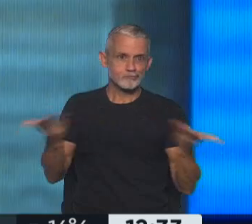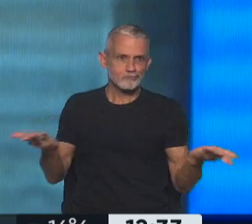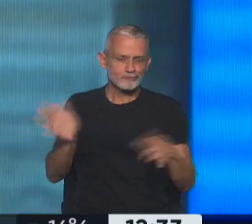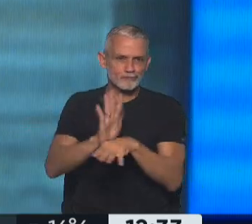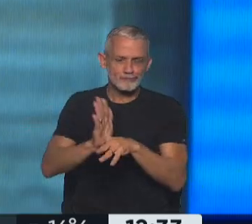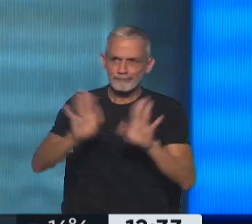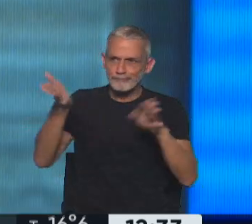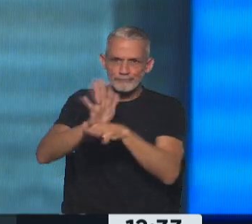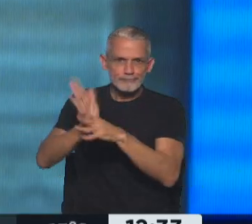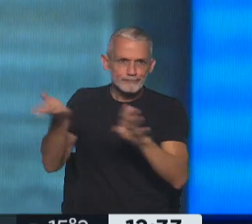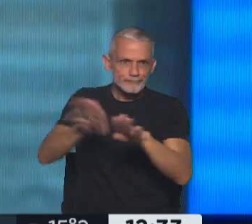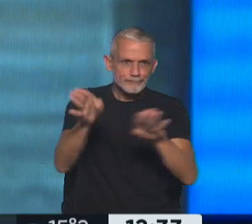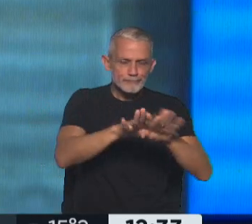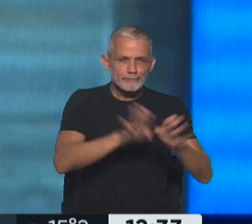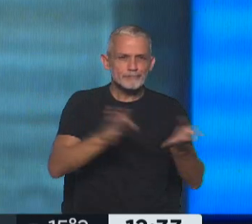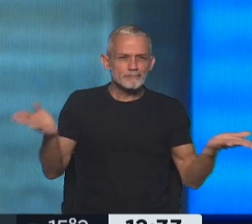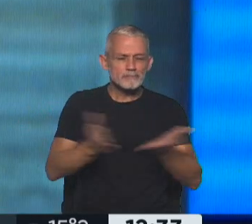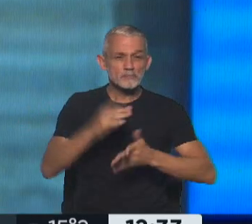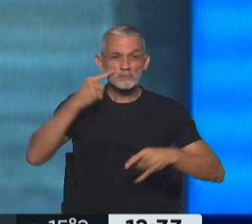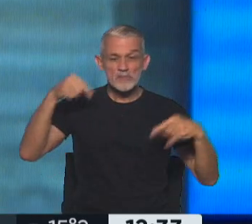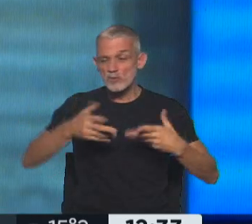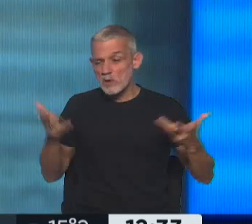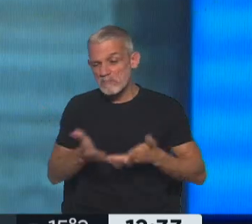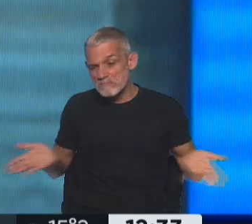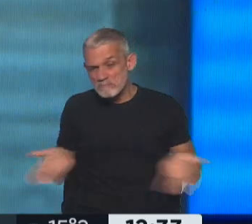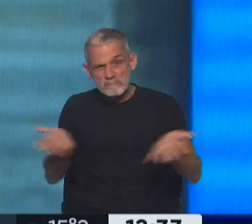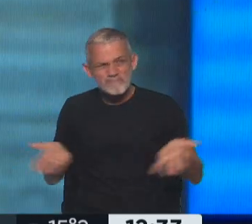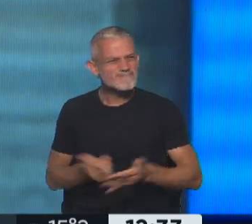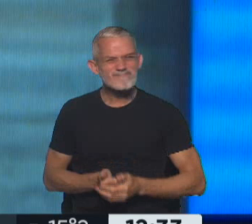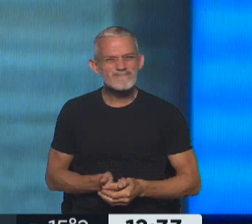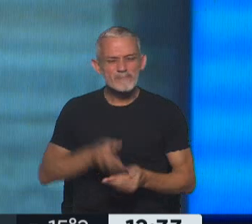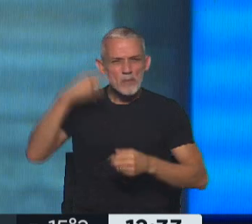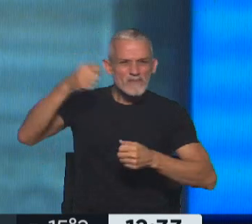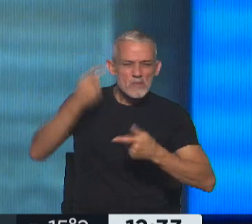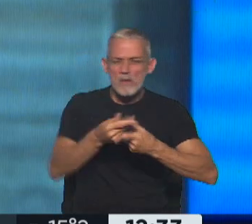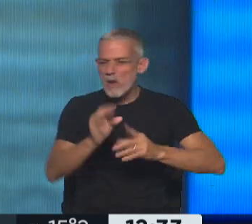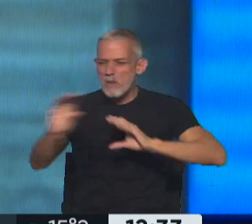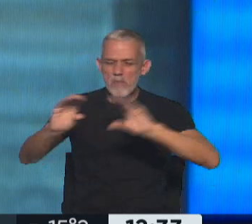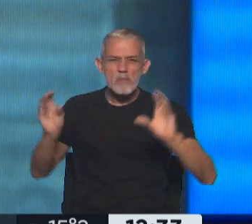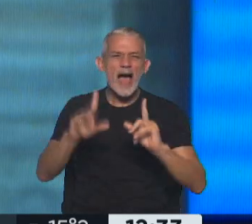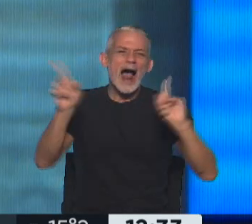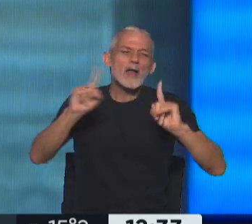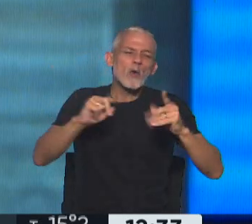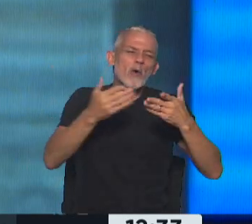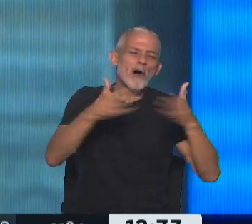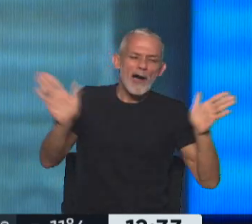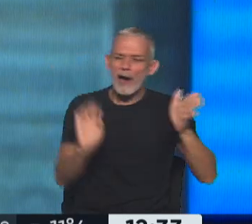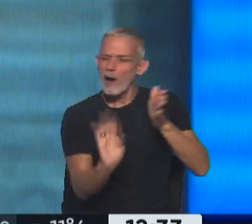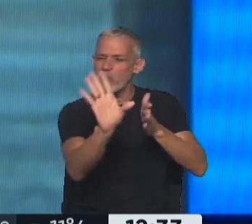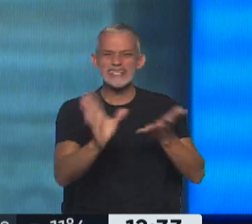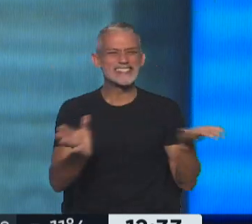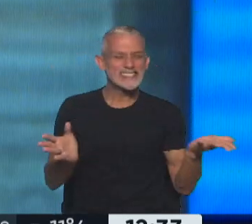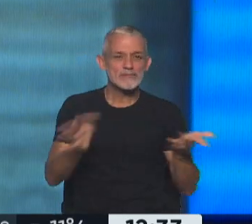salas cerradas bueno no hubo fomento de parte ni producción de partes del cine para subvencionar algunas salas para reabrir salas que no pudieron